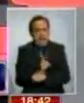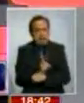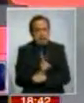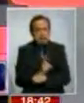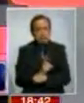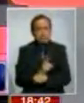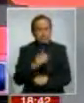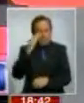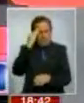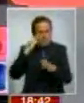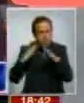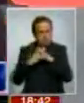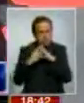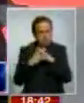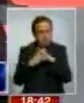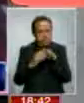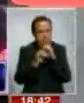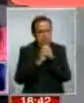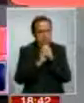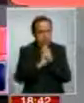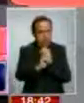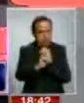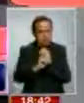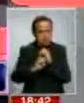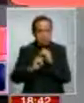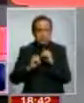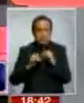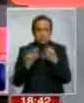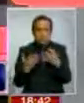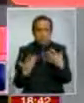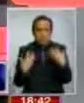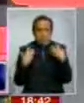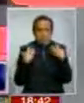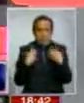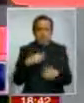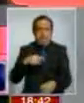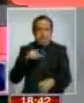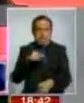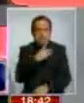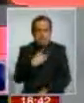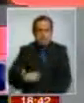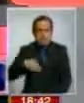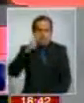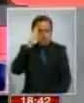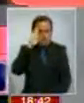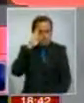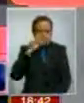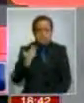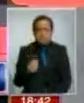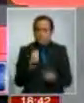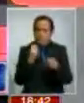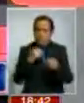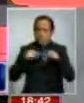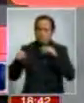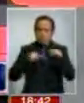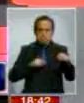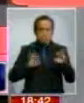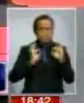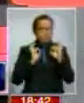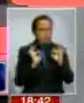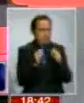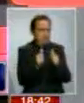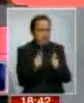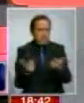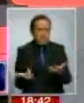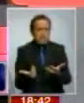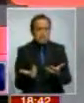las Fuerzas Armadas. La ONEMI ha tenido un papel el que le corresponde. La presidenta ha estado presente. Yo creo que se han hecho las cosas correctamente.